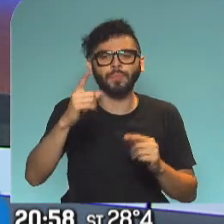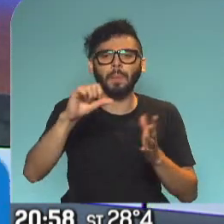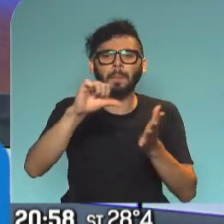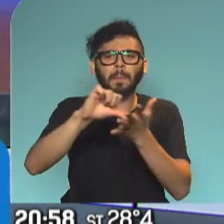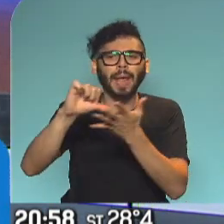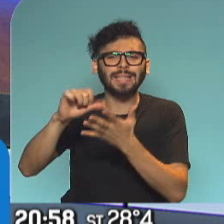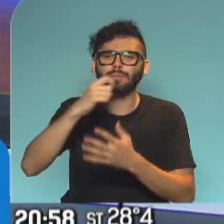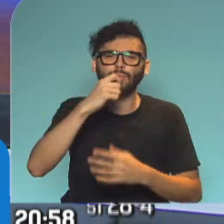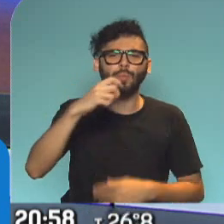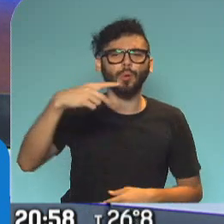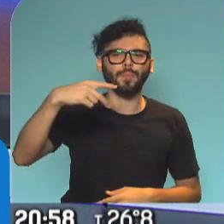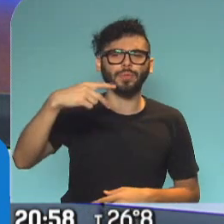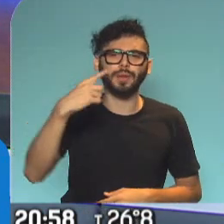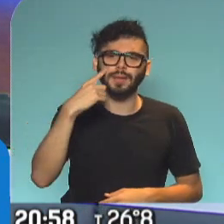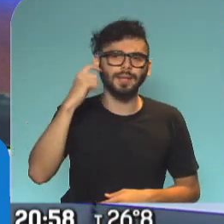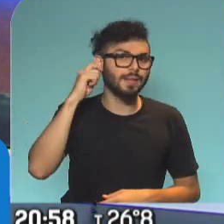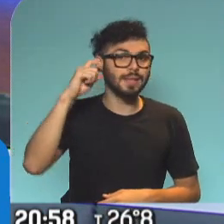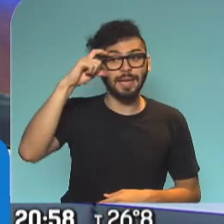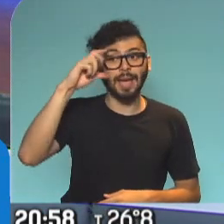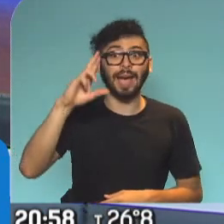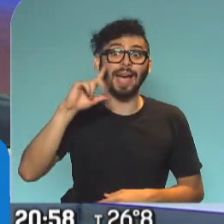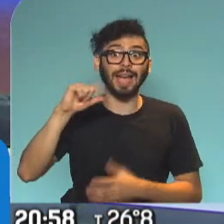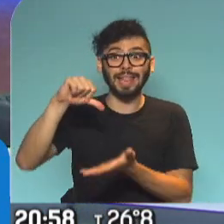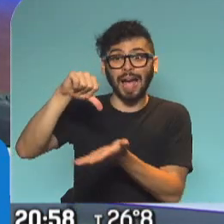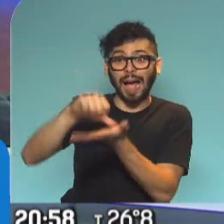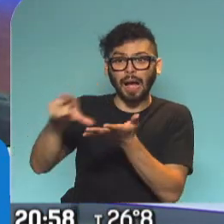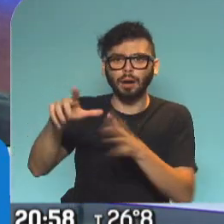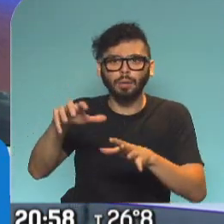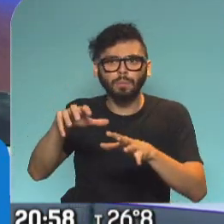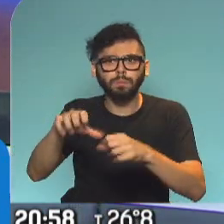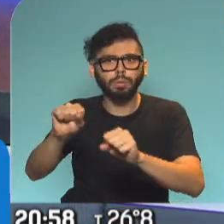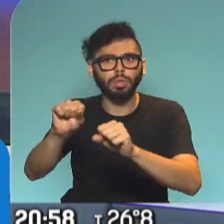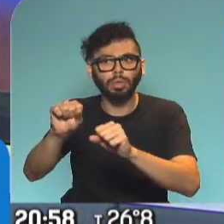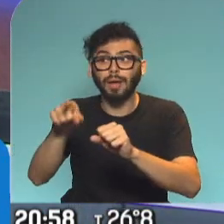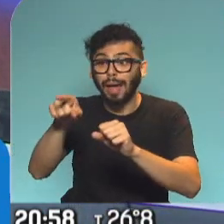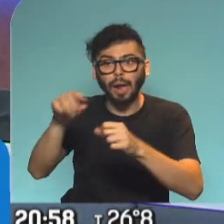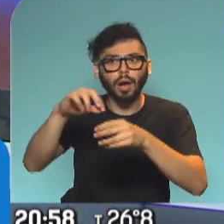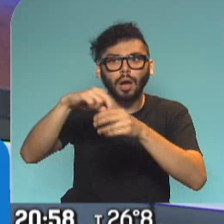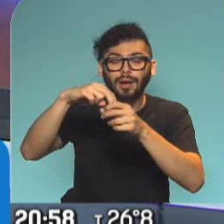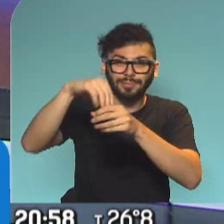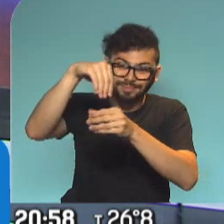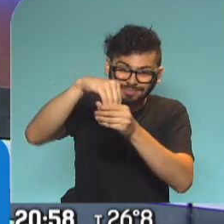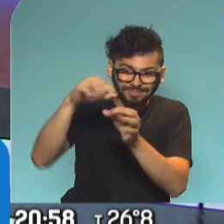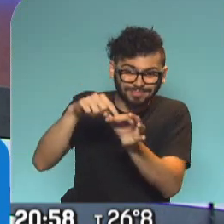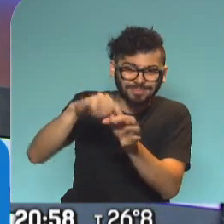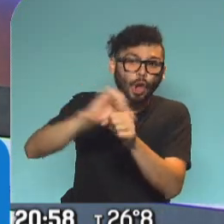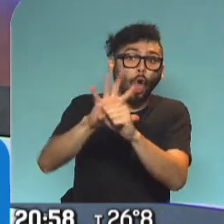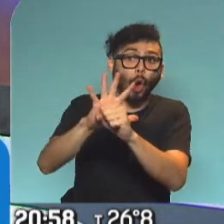como Nigeria, por ejemplo, que ha detectado una cepa diferente a la que fue